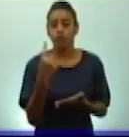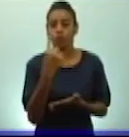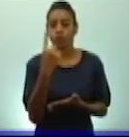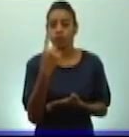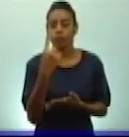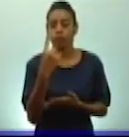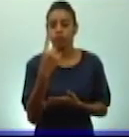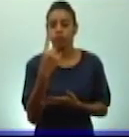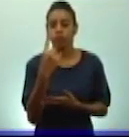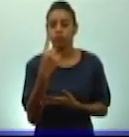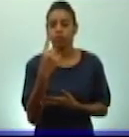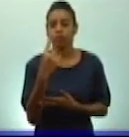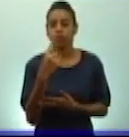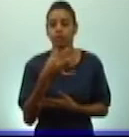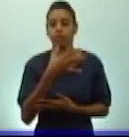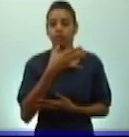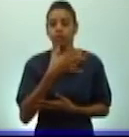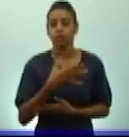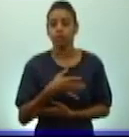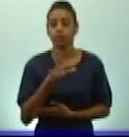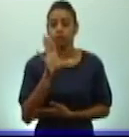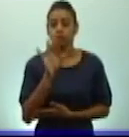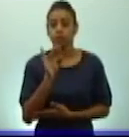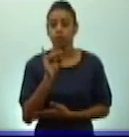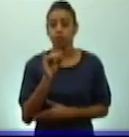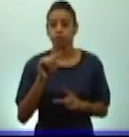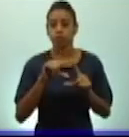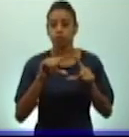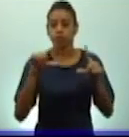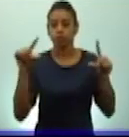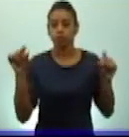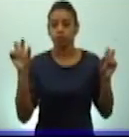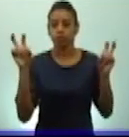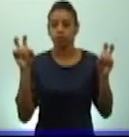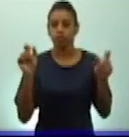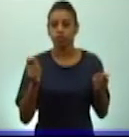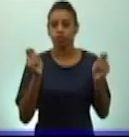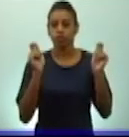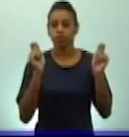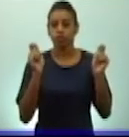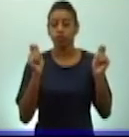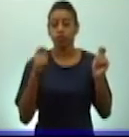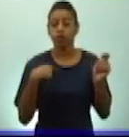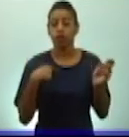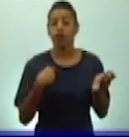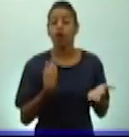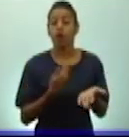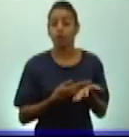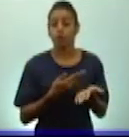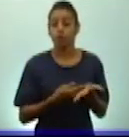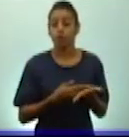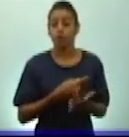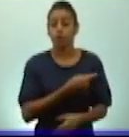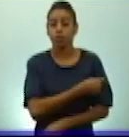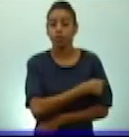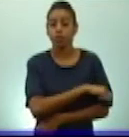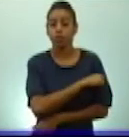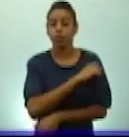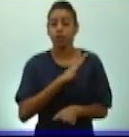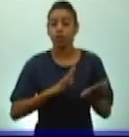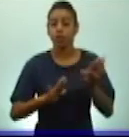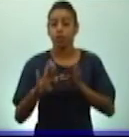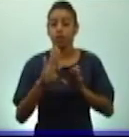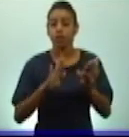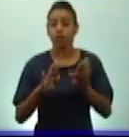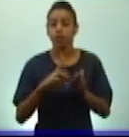vez el comandante en jefe diría la consigna que demuestra el compromiso del pueblo a defender la